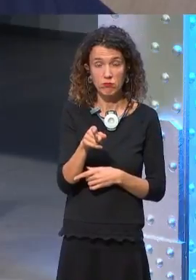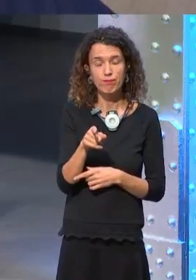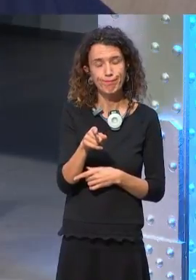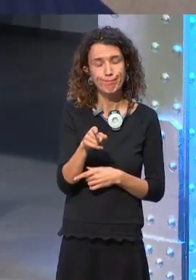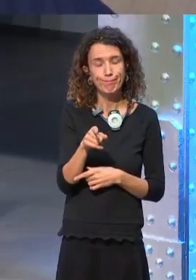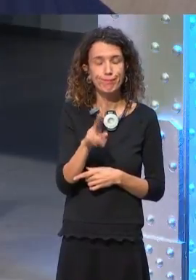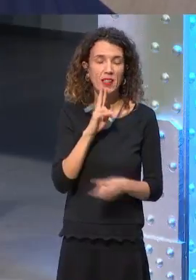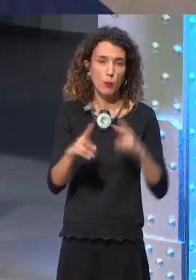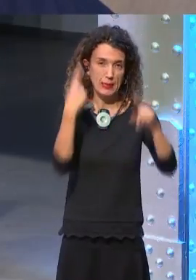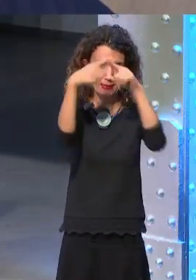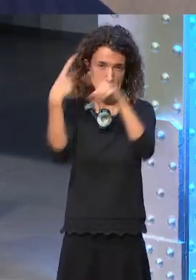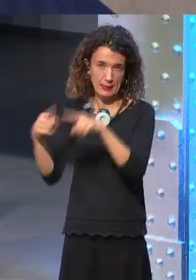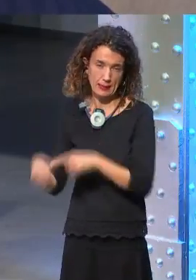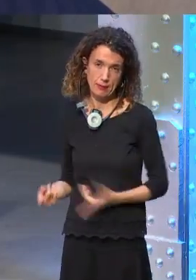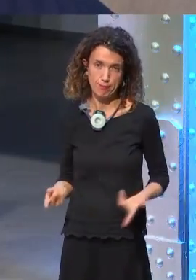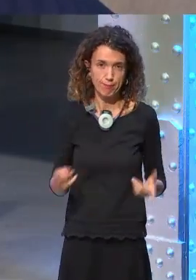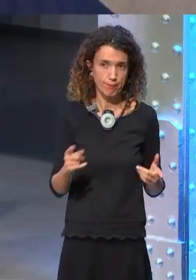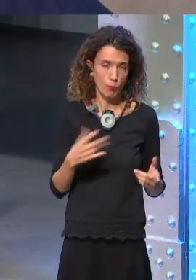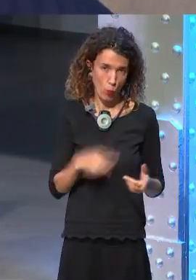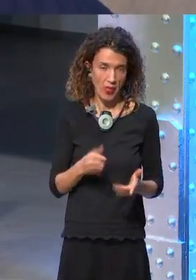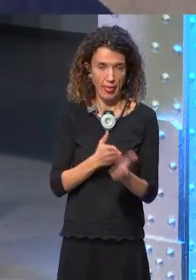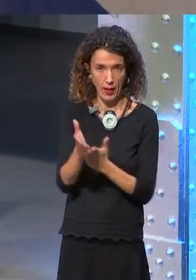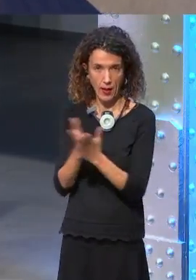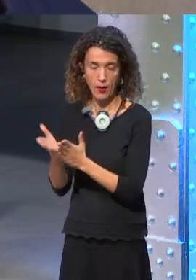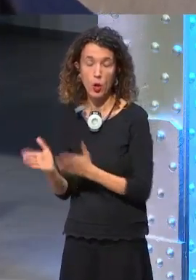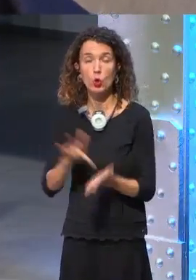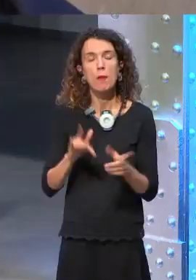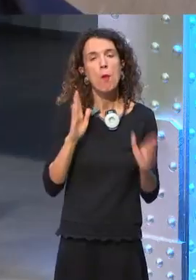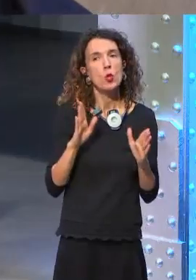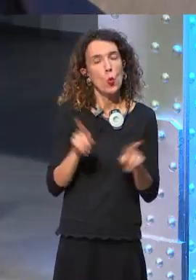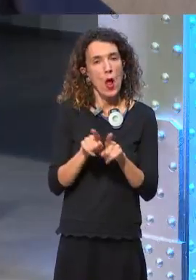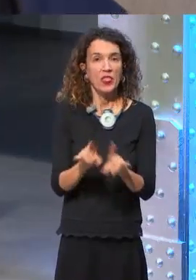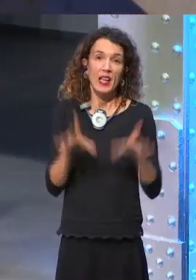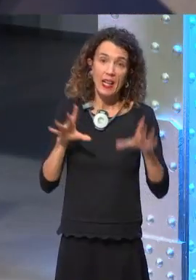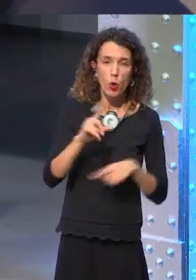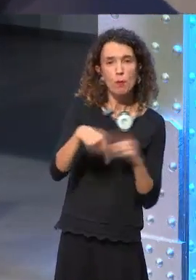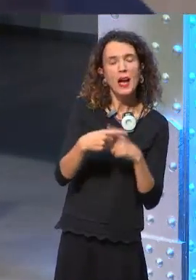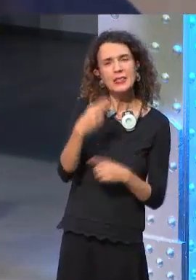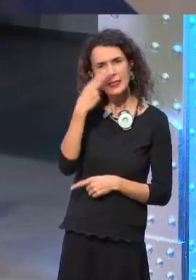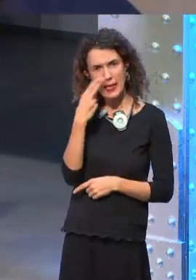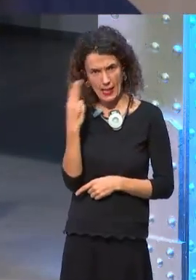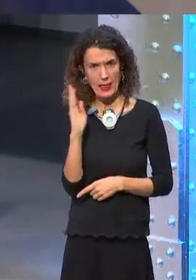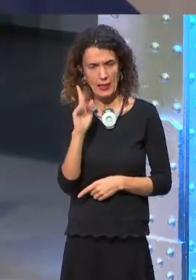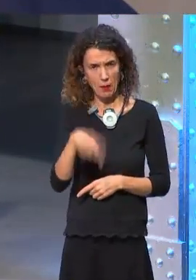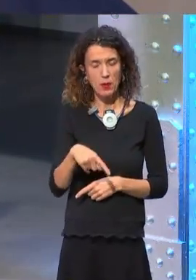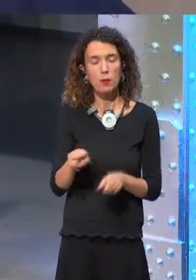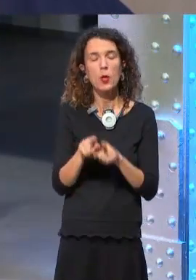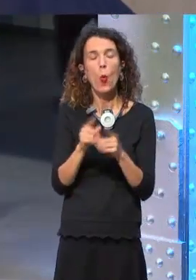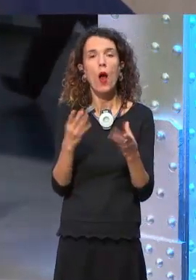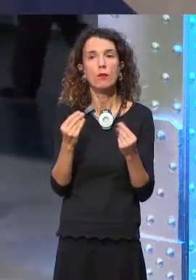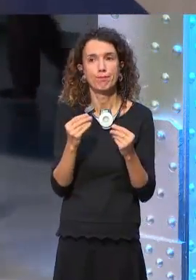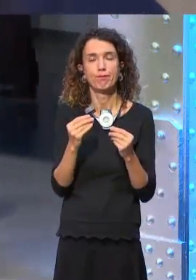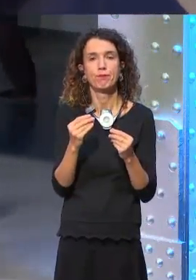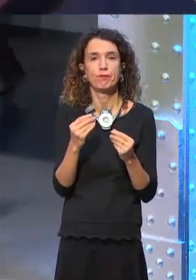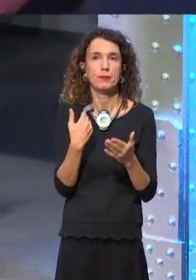tiene distintas respuestas. Hay un momento muy delicado, pero a la vez muy interesante, en el que se